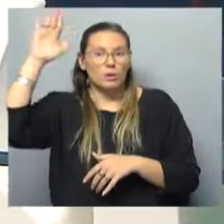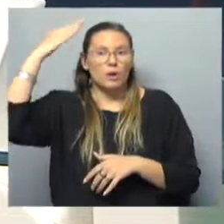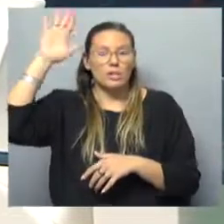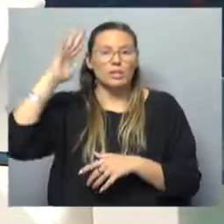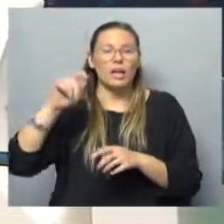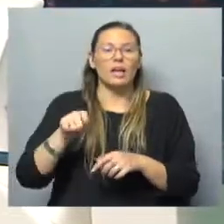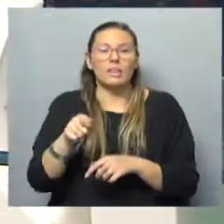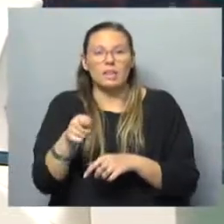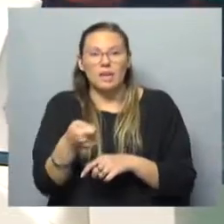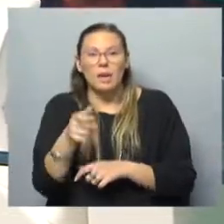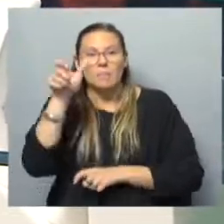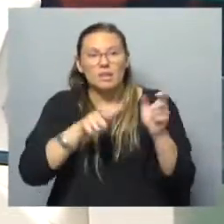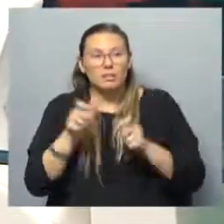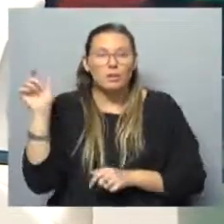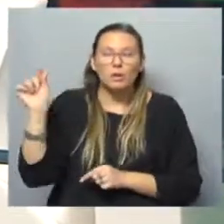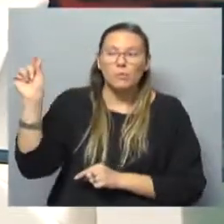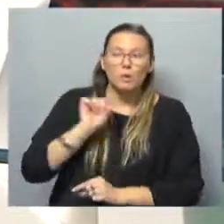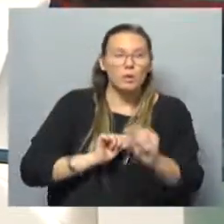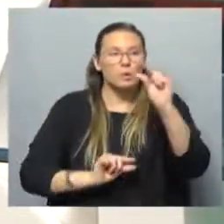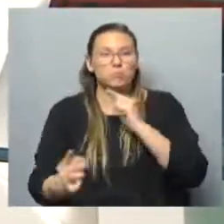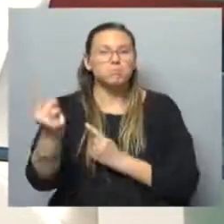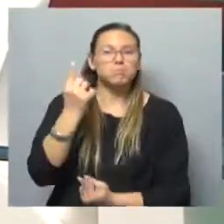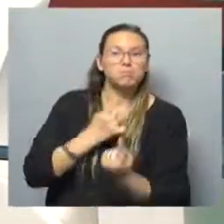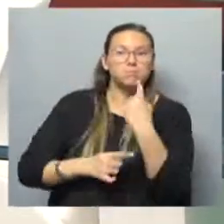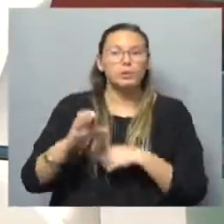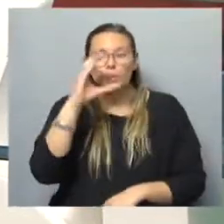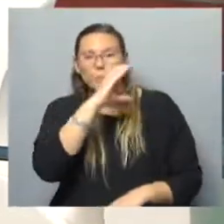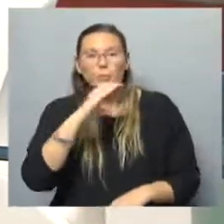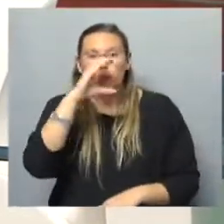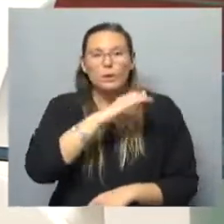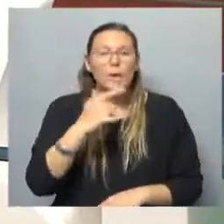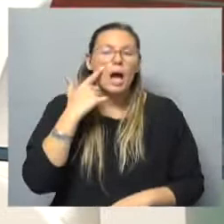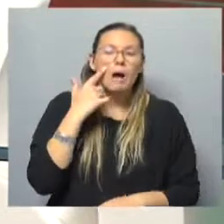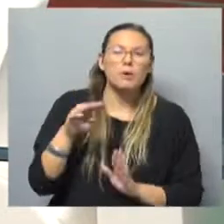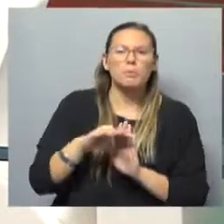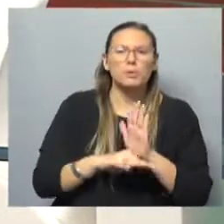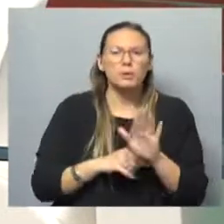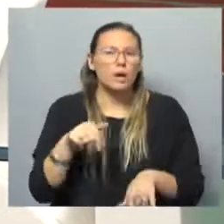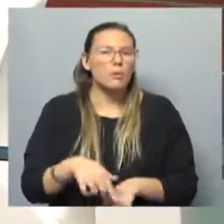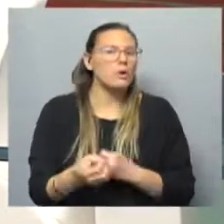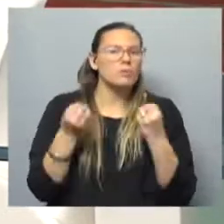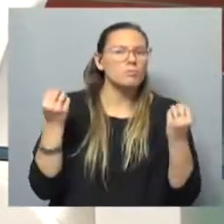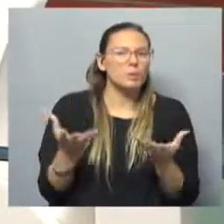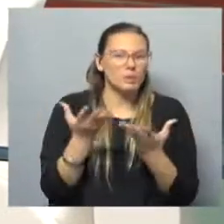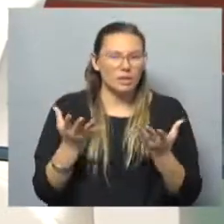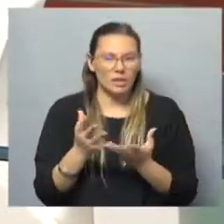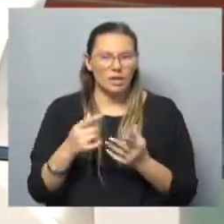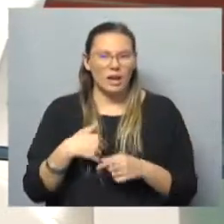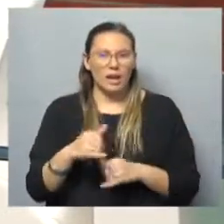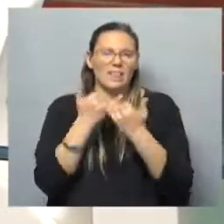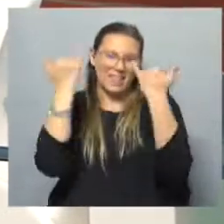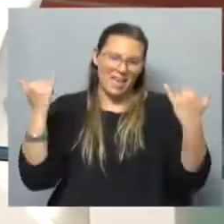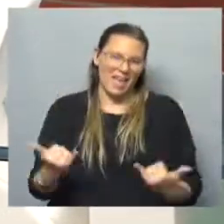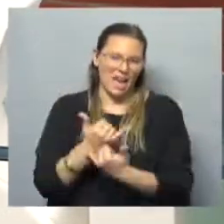empieza a bajar la gente, todo puto, a chusmear, ¿viste? No, no, vengo a ver el programa hoy porque... Sí, porque ustedes no los veo hace tiempo.